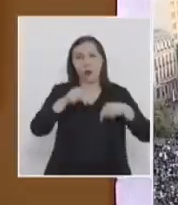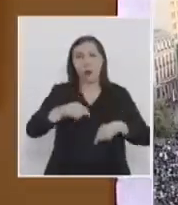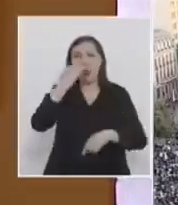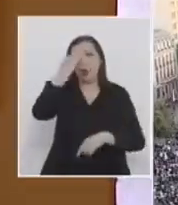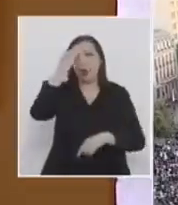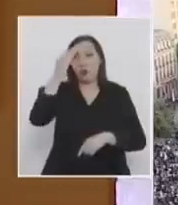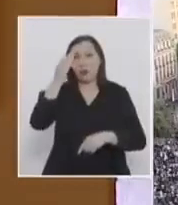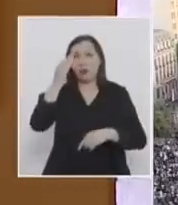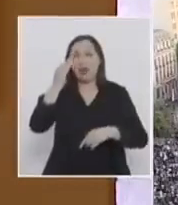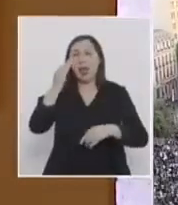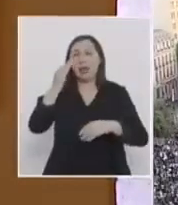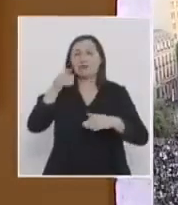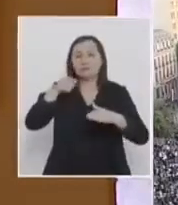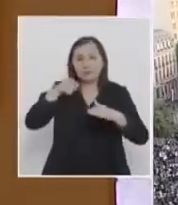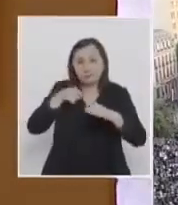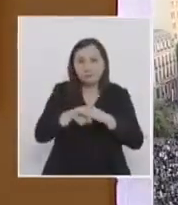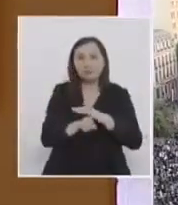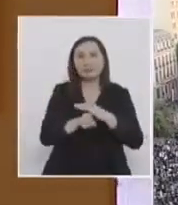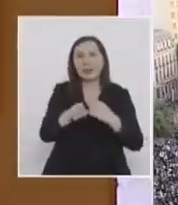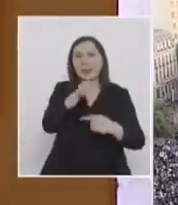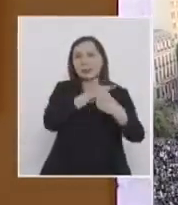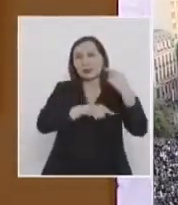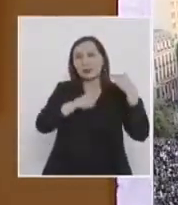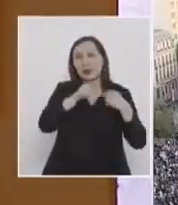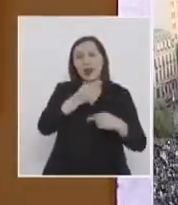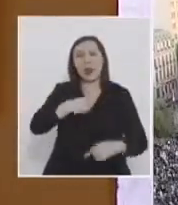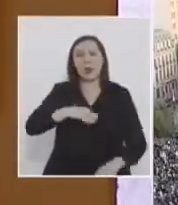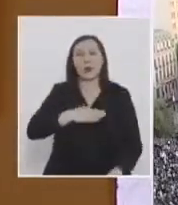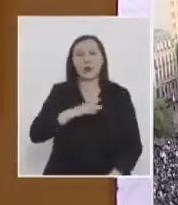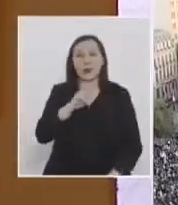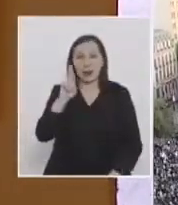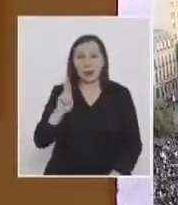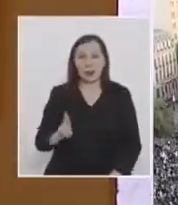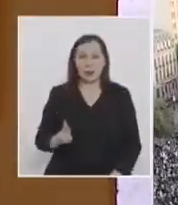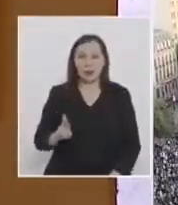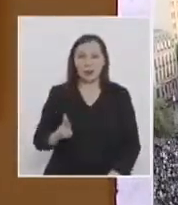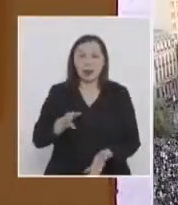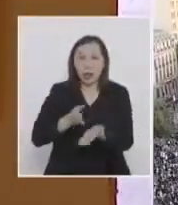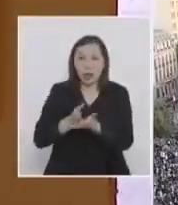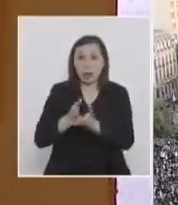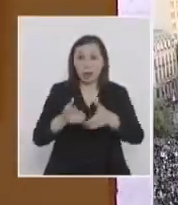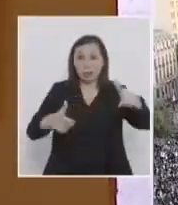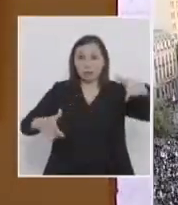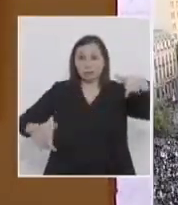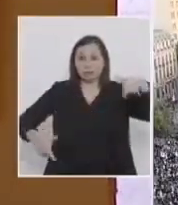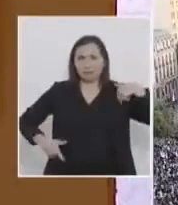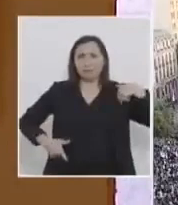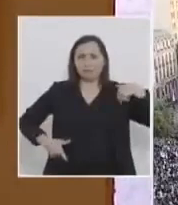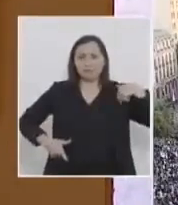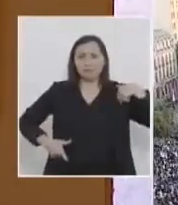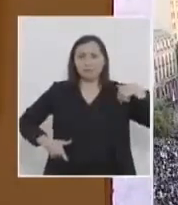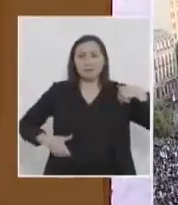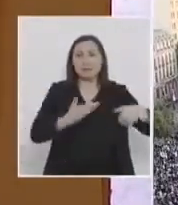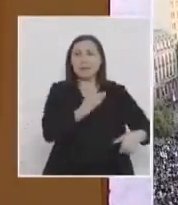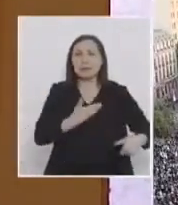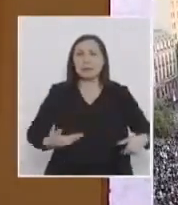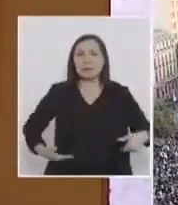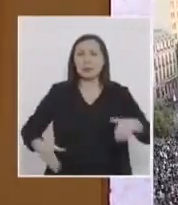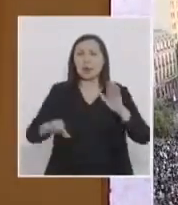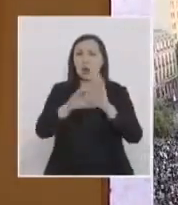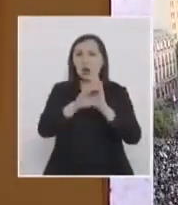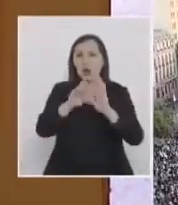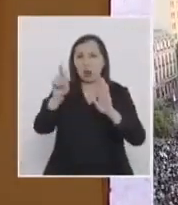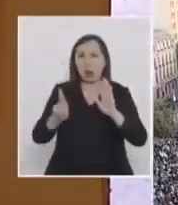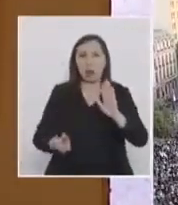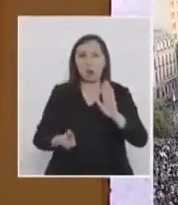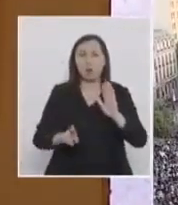nos inserta en esa historia larga de nuestra República. Iniciar mi mandato como presidente constitucional de la República de